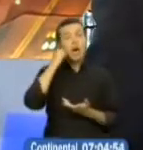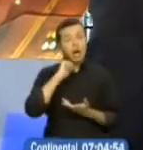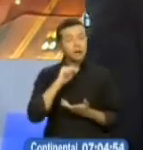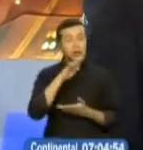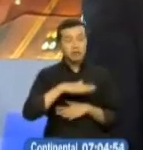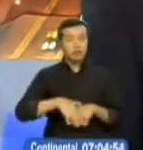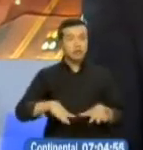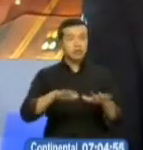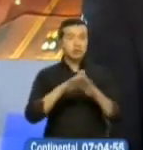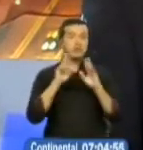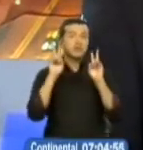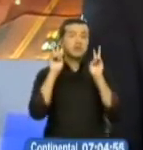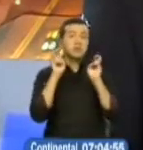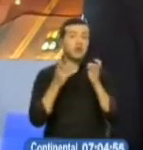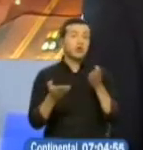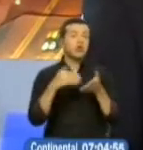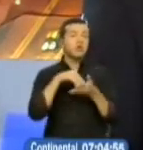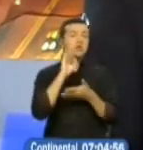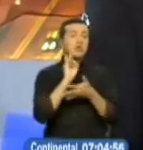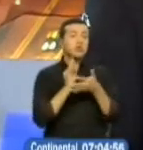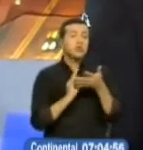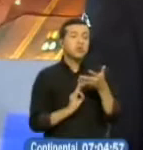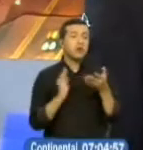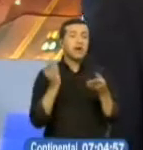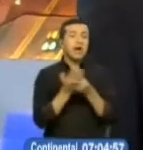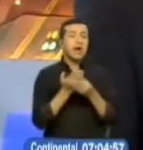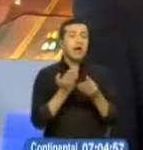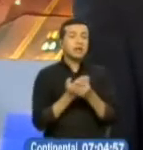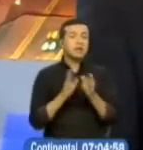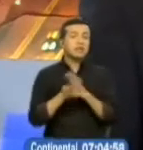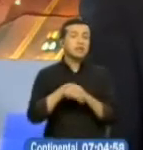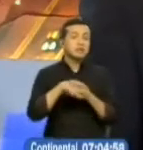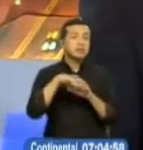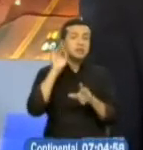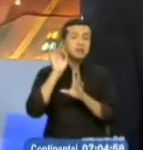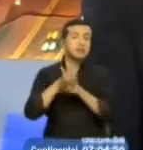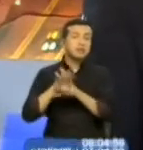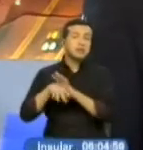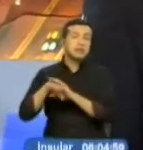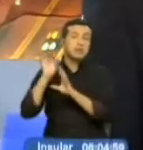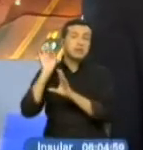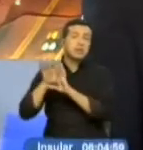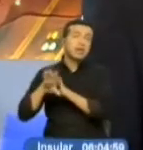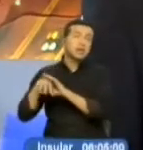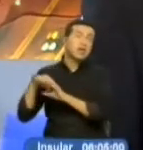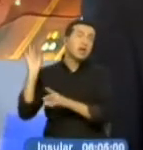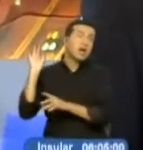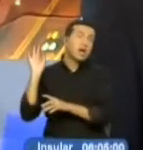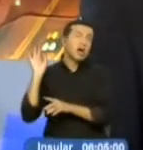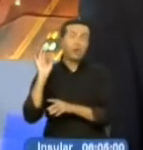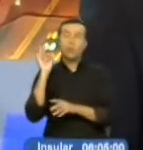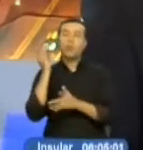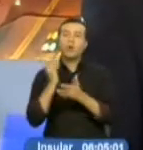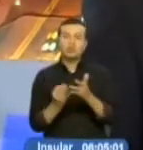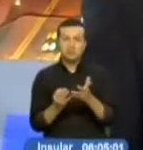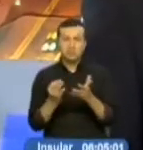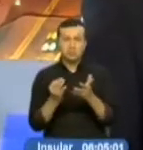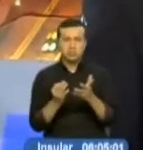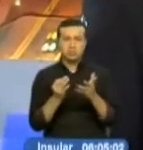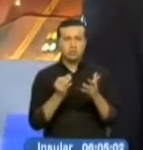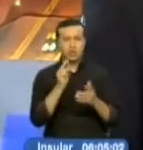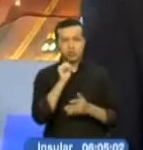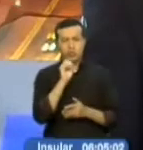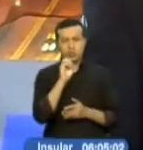fue un reconteo sobre actas aleatorias y césar monge